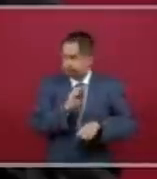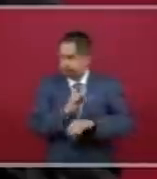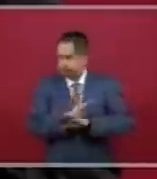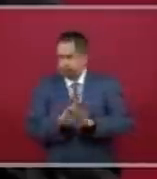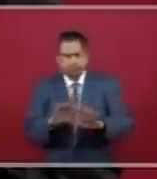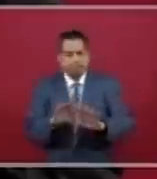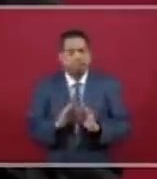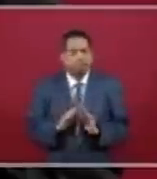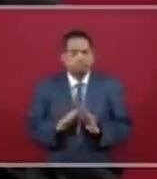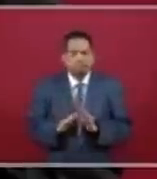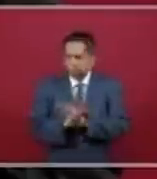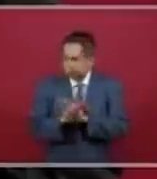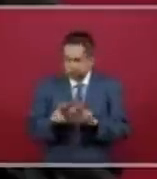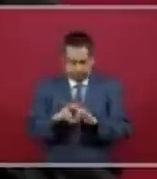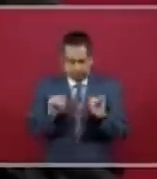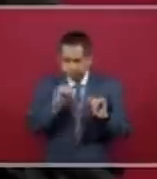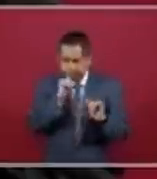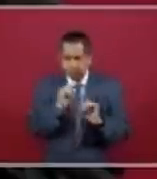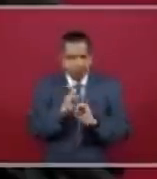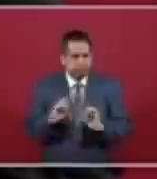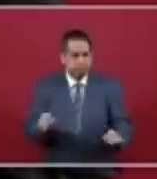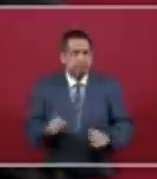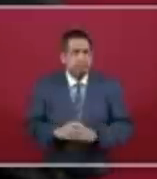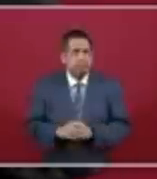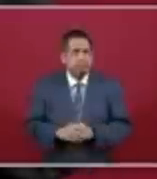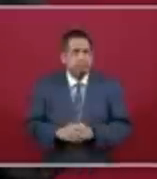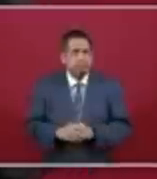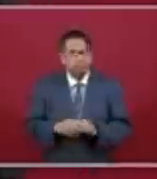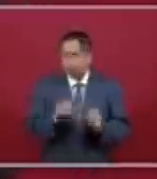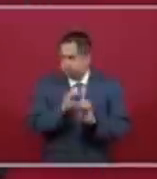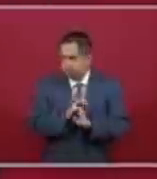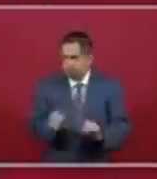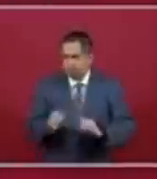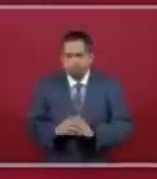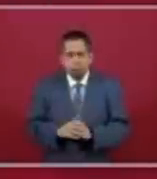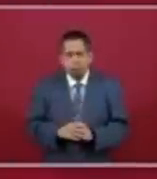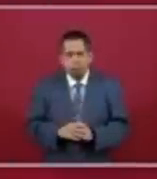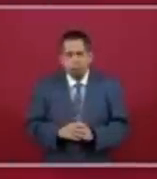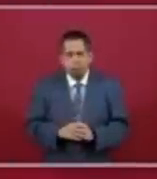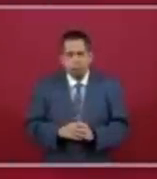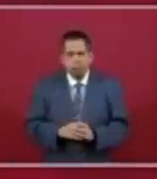ya nada de eso se va